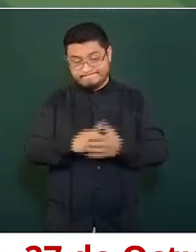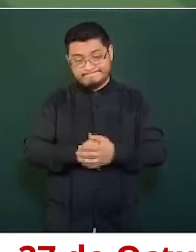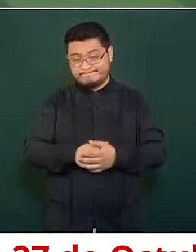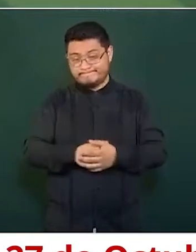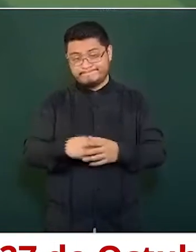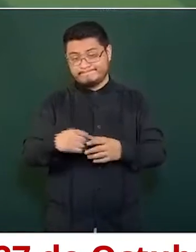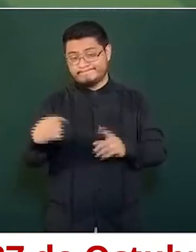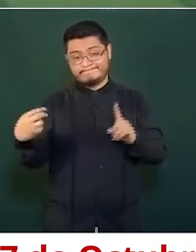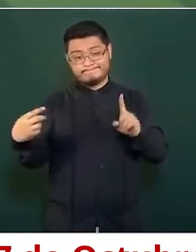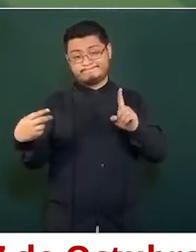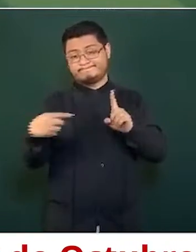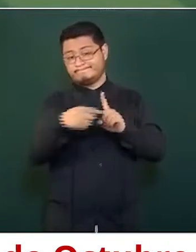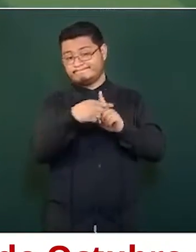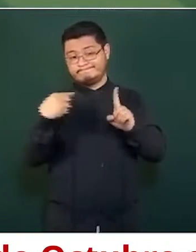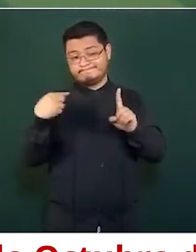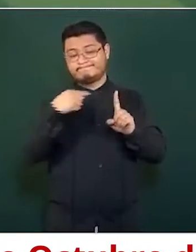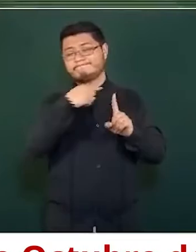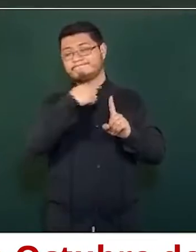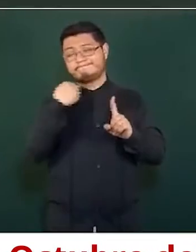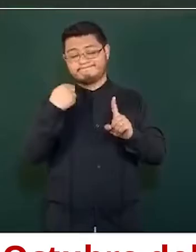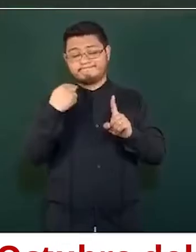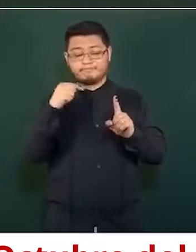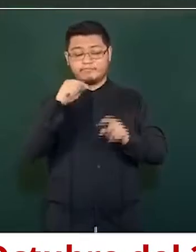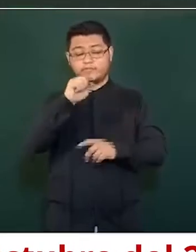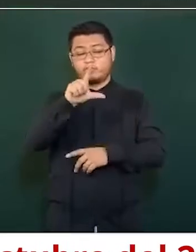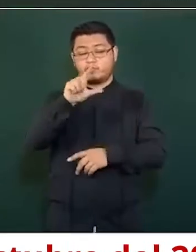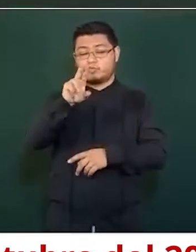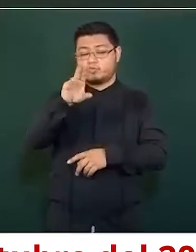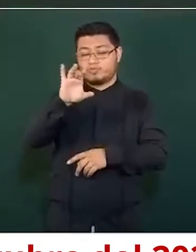asesinato de Luis Donaldo Colosio.